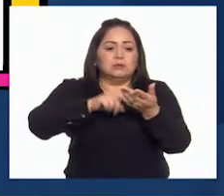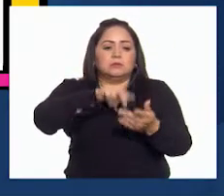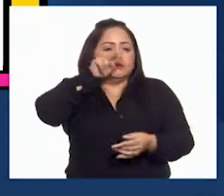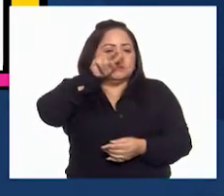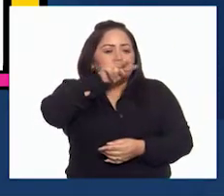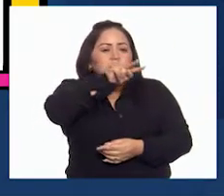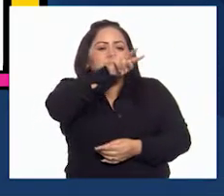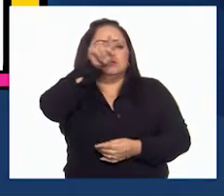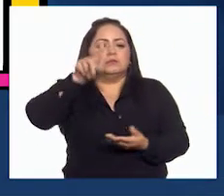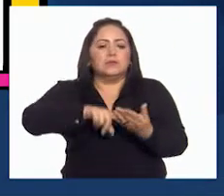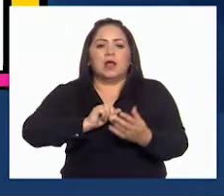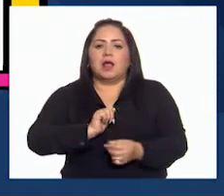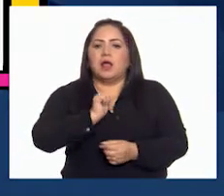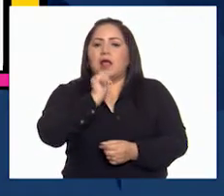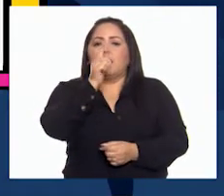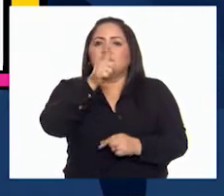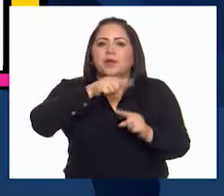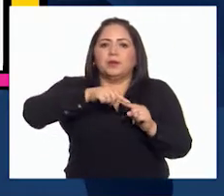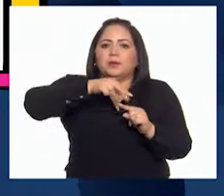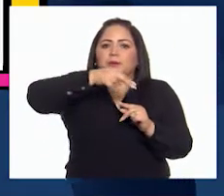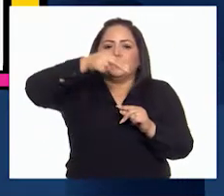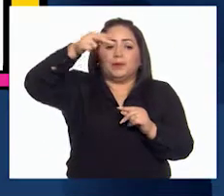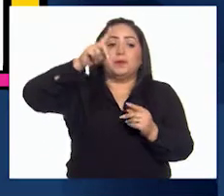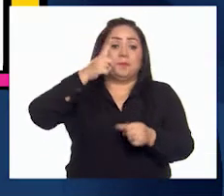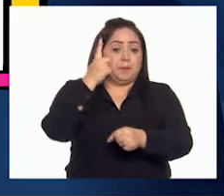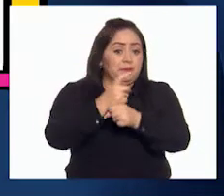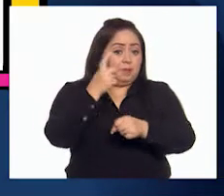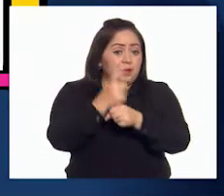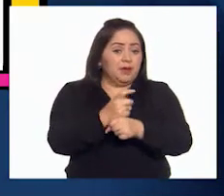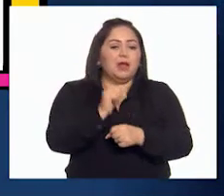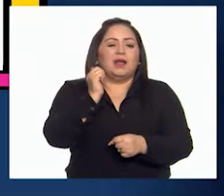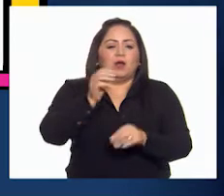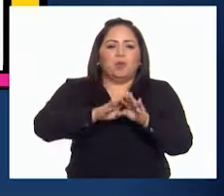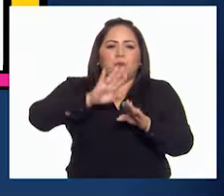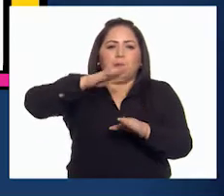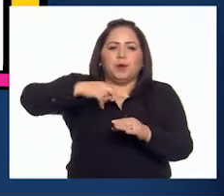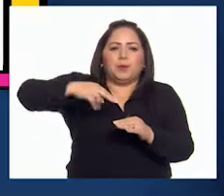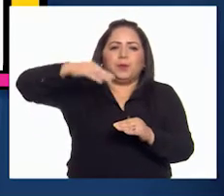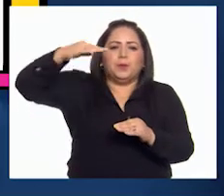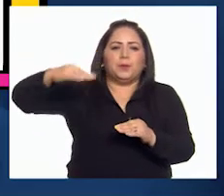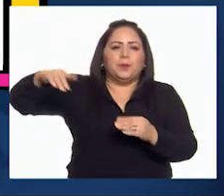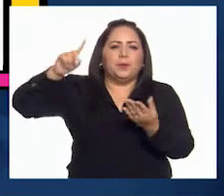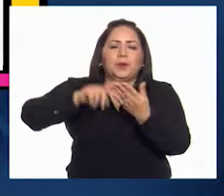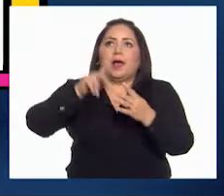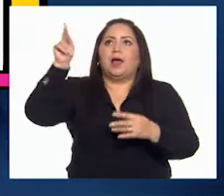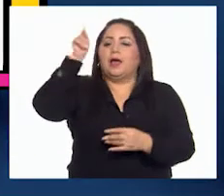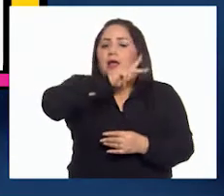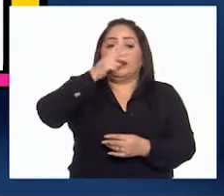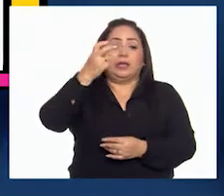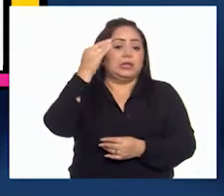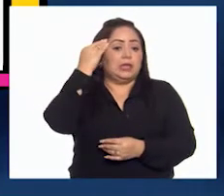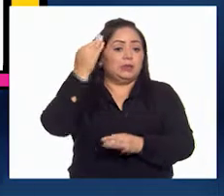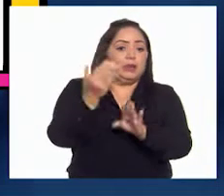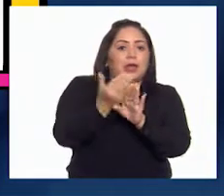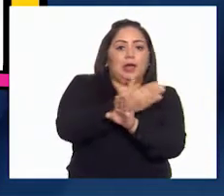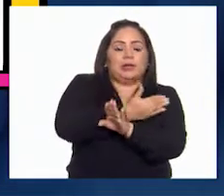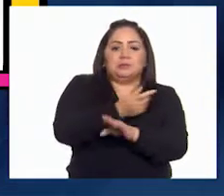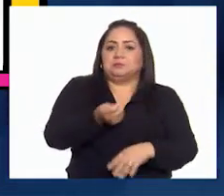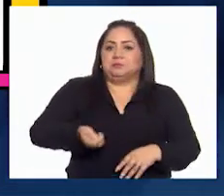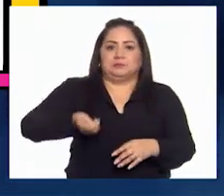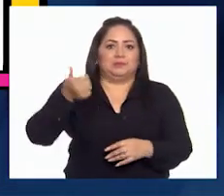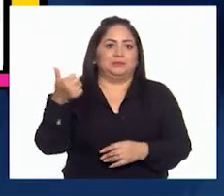miraran levantarse las almas de sus cúspides, primero que algo fuera flotando bajo el aire, tiempo antes que el